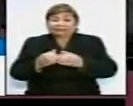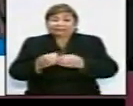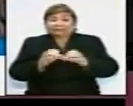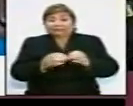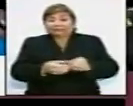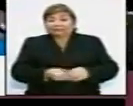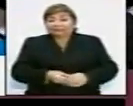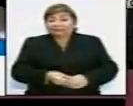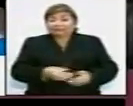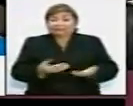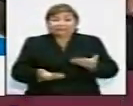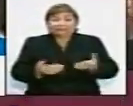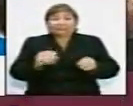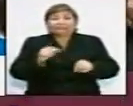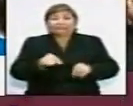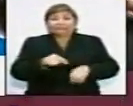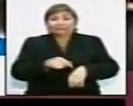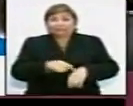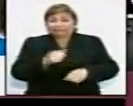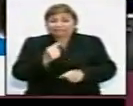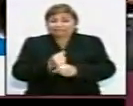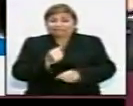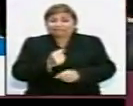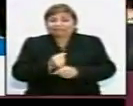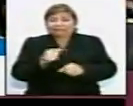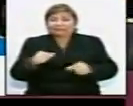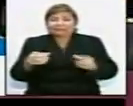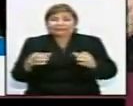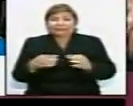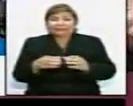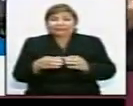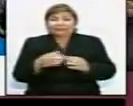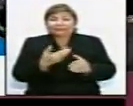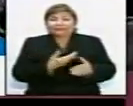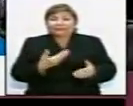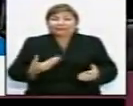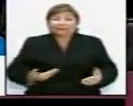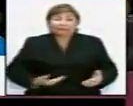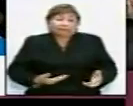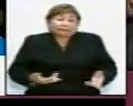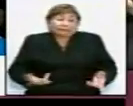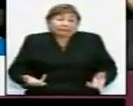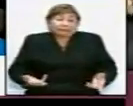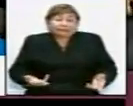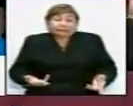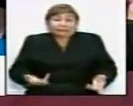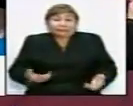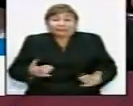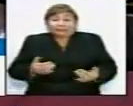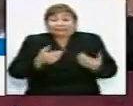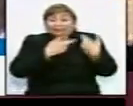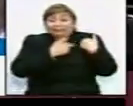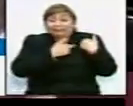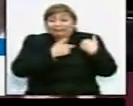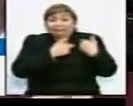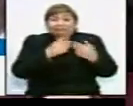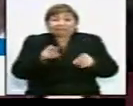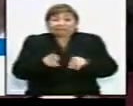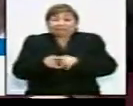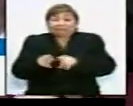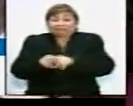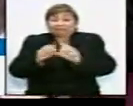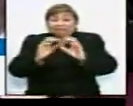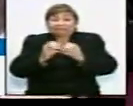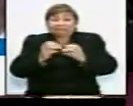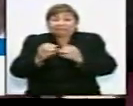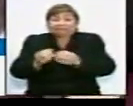es lo que toca, ¿no?, trabajar al Congreso de la República, ¿no?, y a los órganos competentes, a